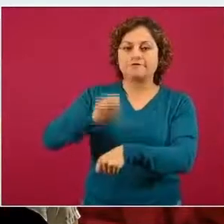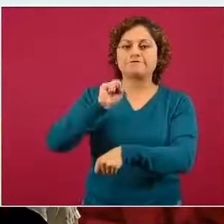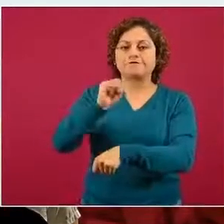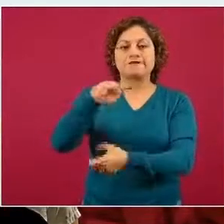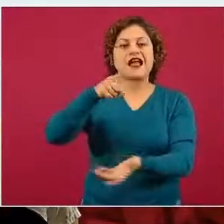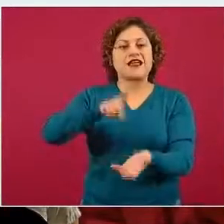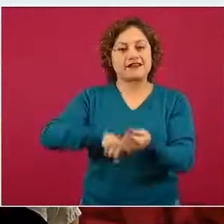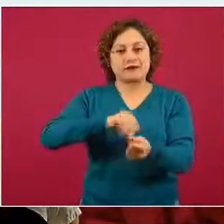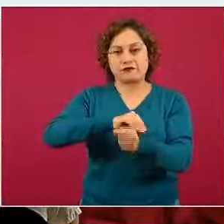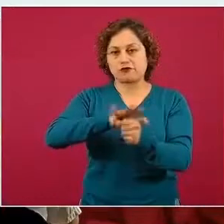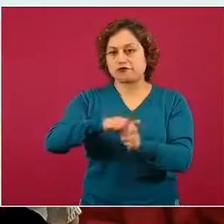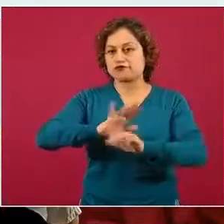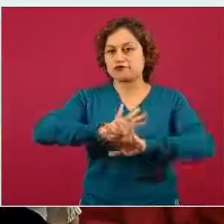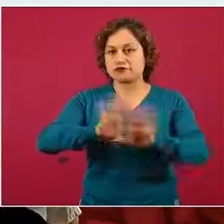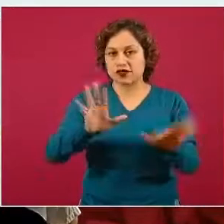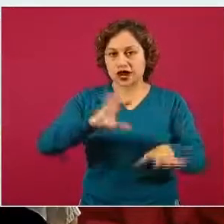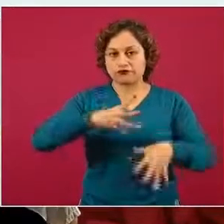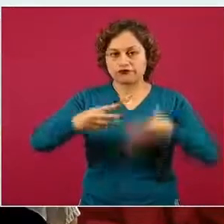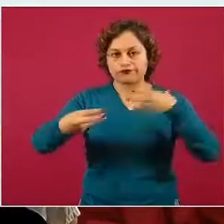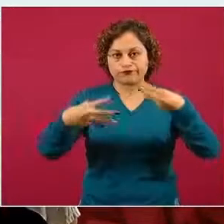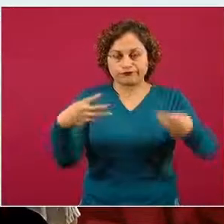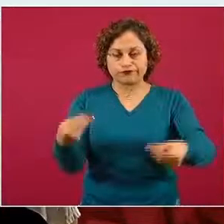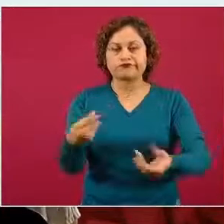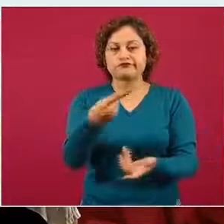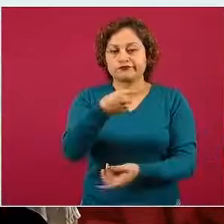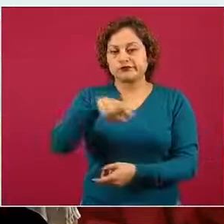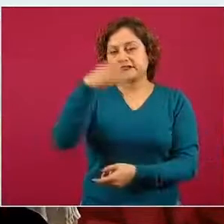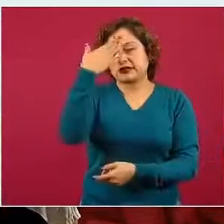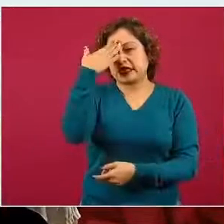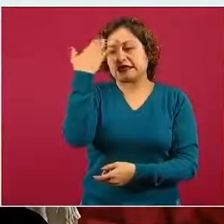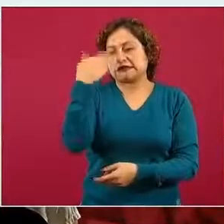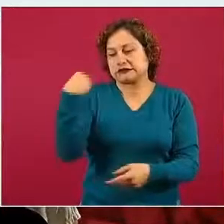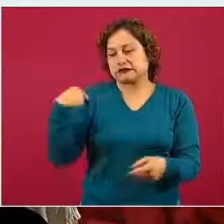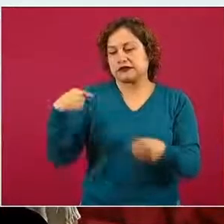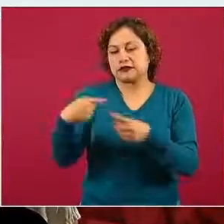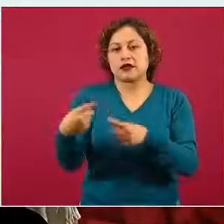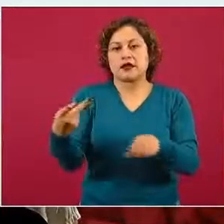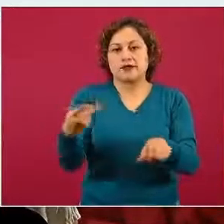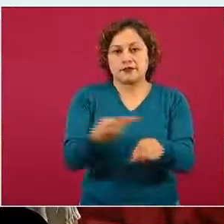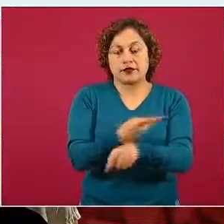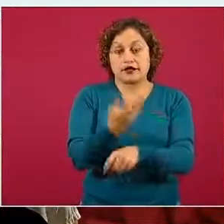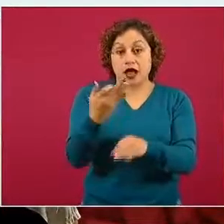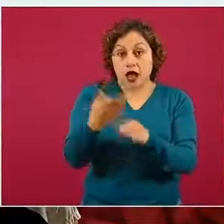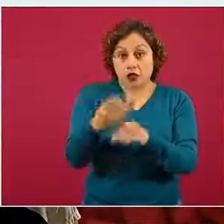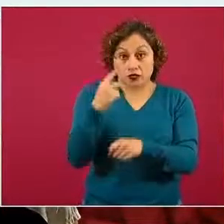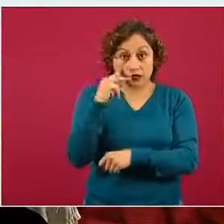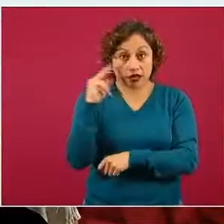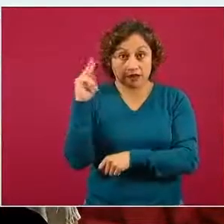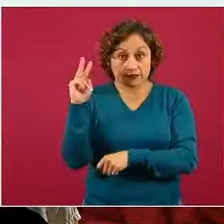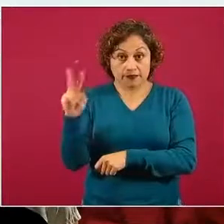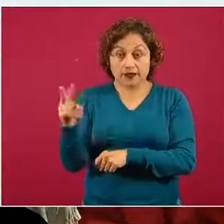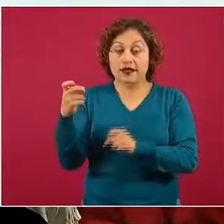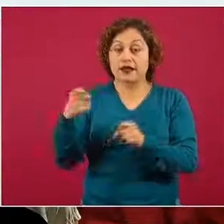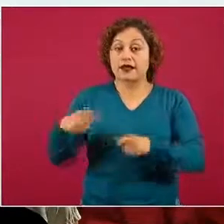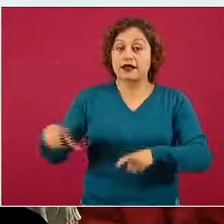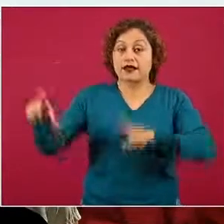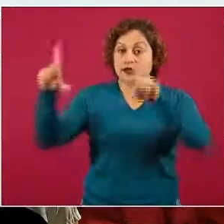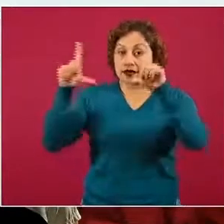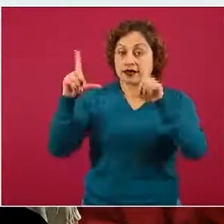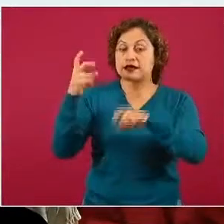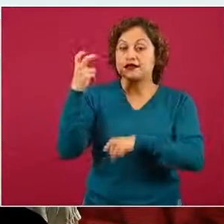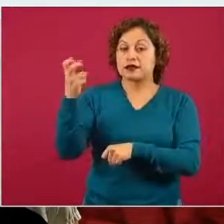bueno, la historia la conocemos todos y la podemos ver precisamente reflejada en la